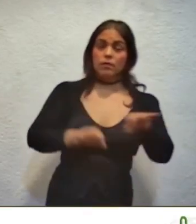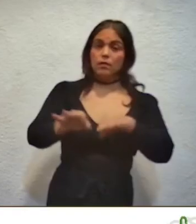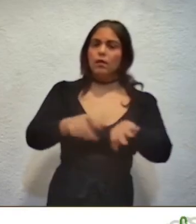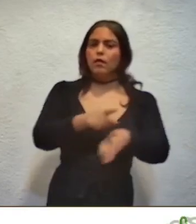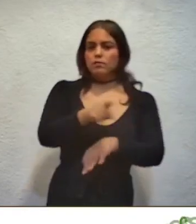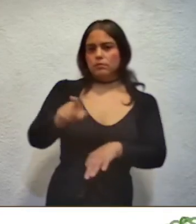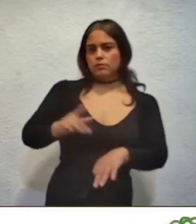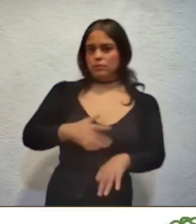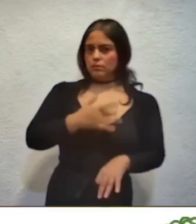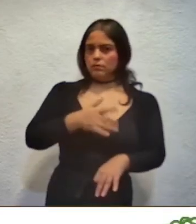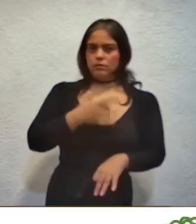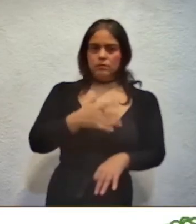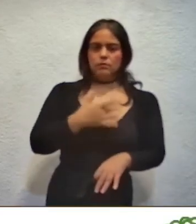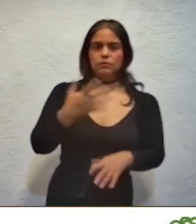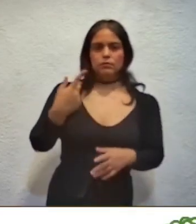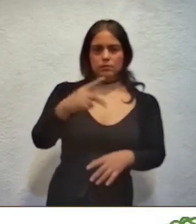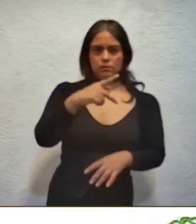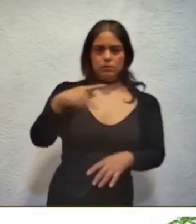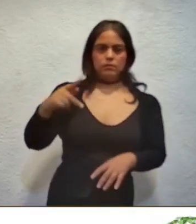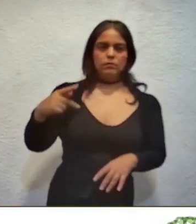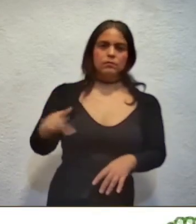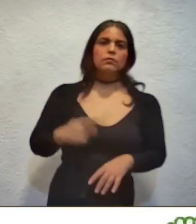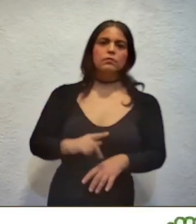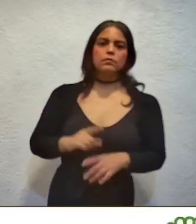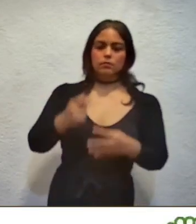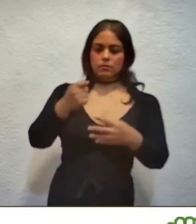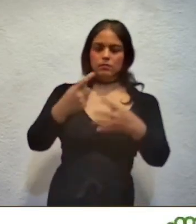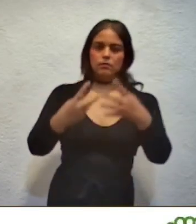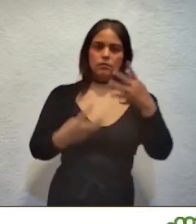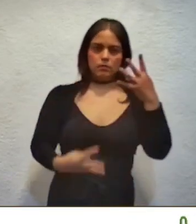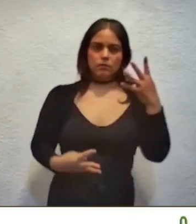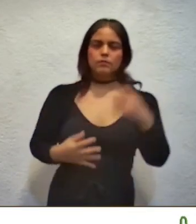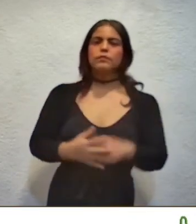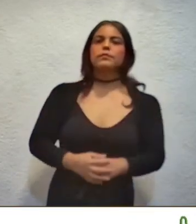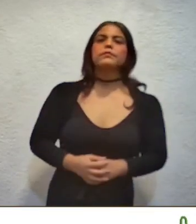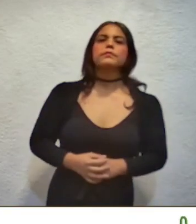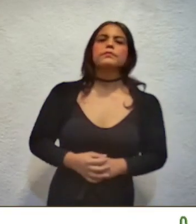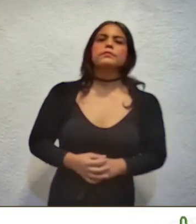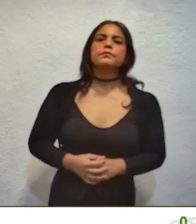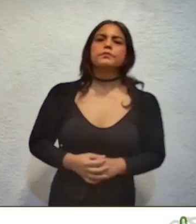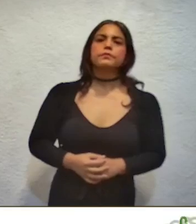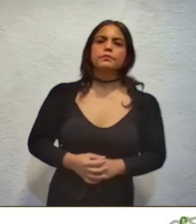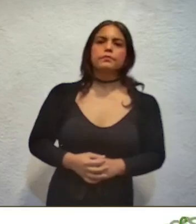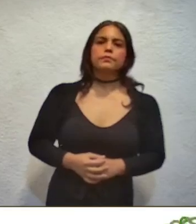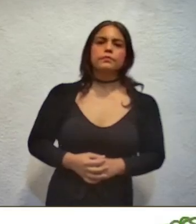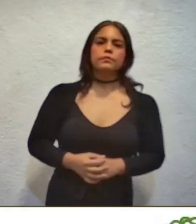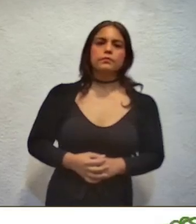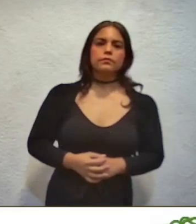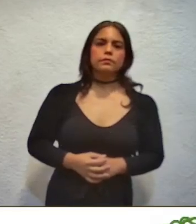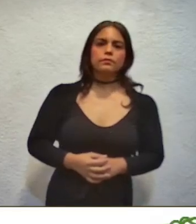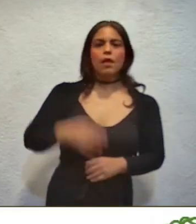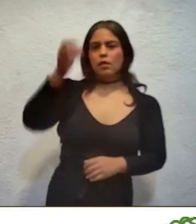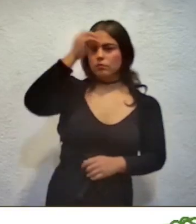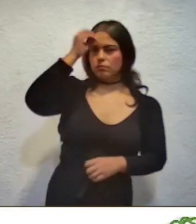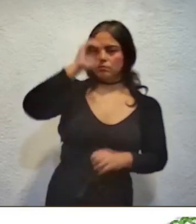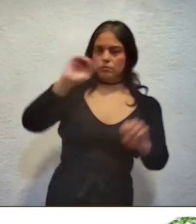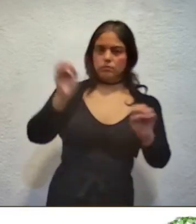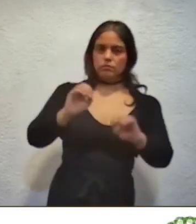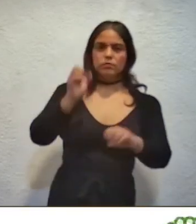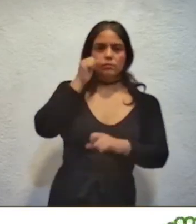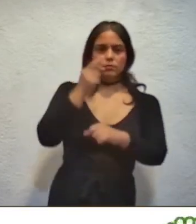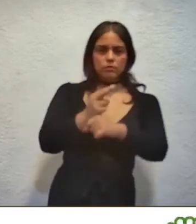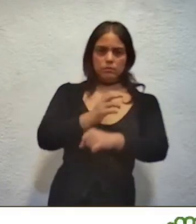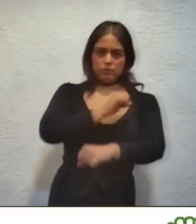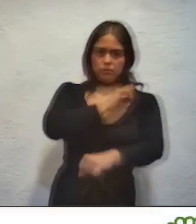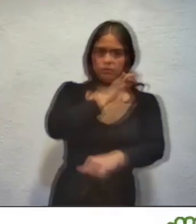consideración la lista de los asuntos de la presente sesión. No habiendo comentarios al respecto, secretario, tome